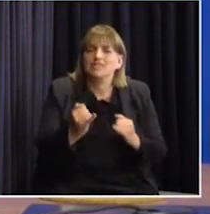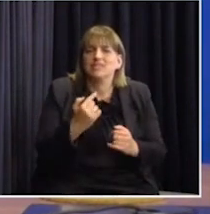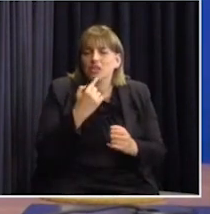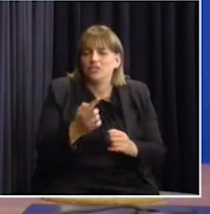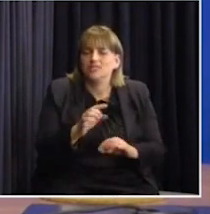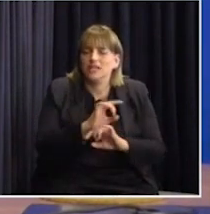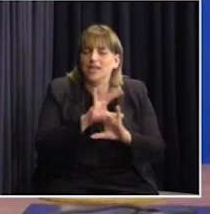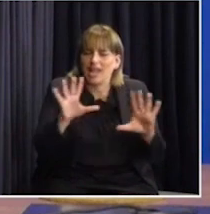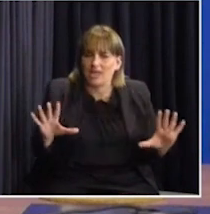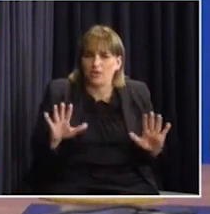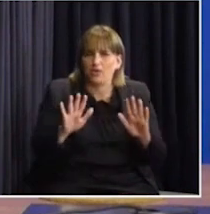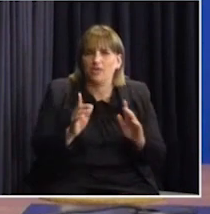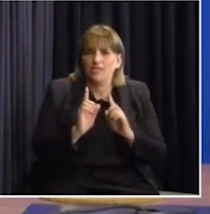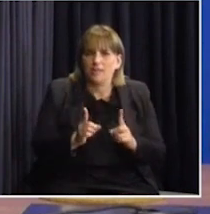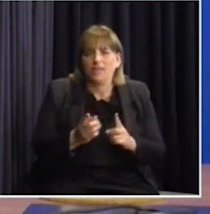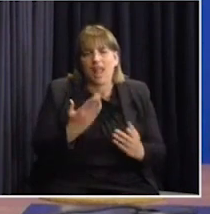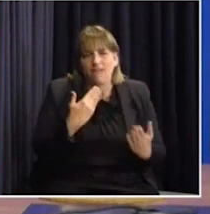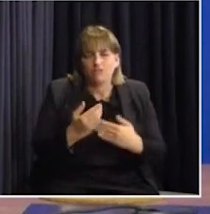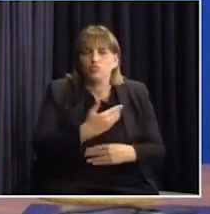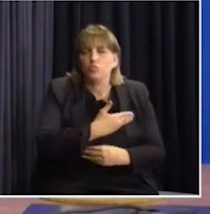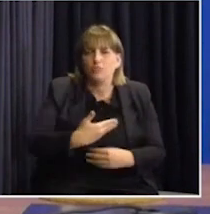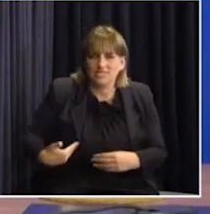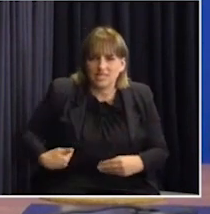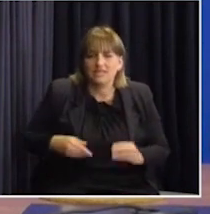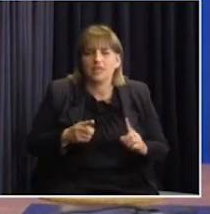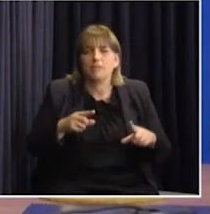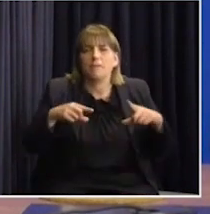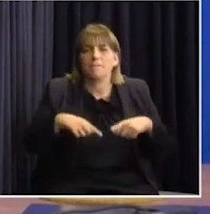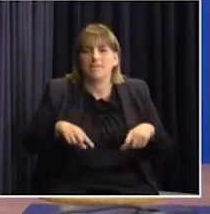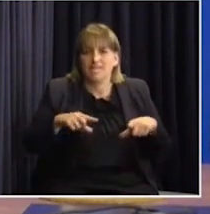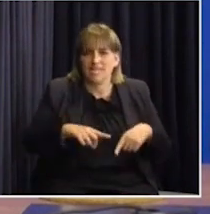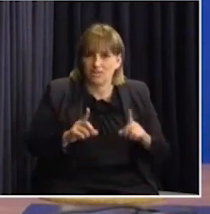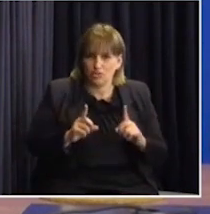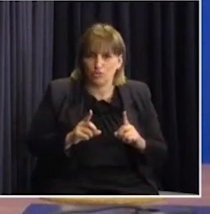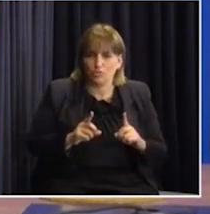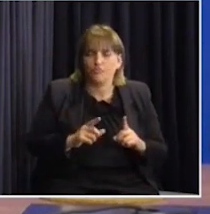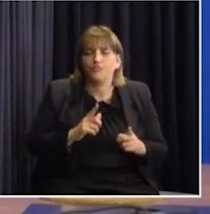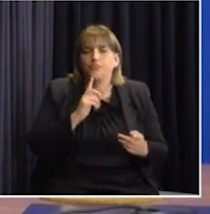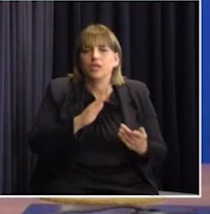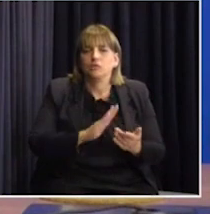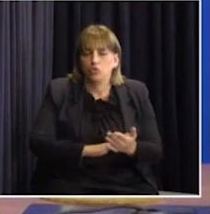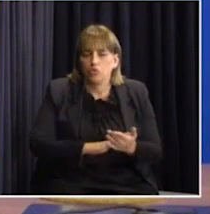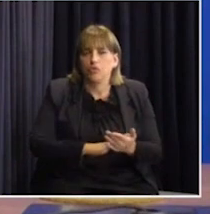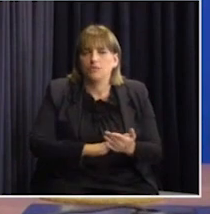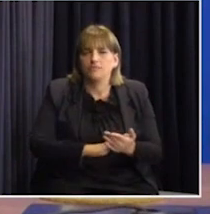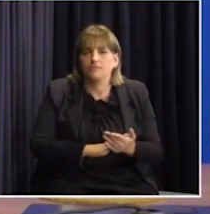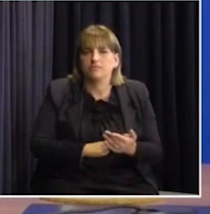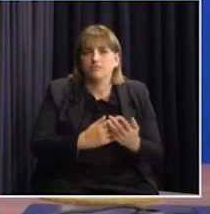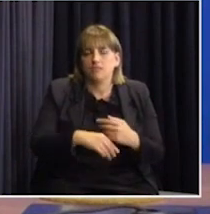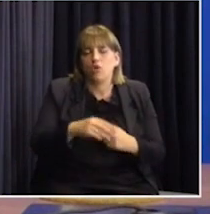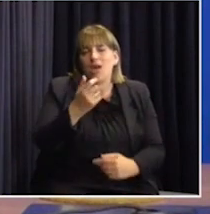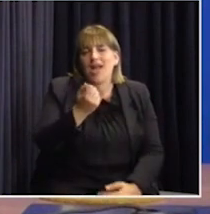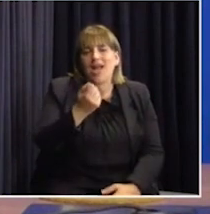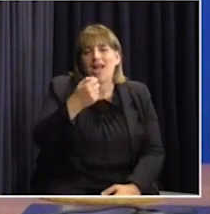bien clara que también lo hablamos con el presidente con el ministro en la medida que la anep es autónoma